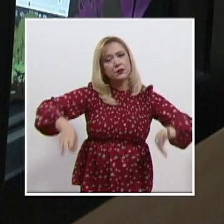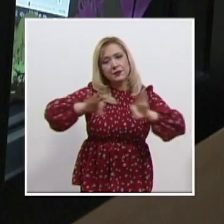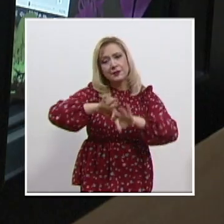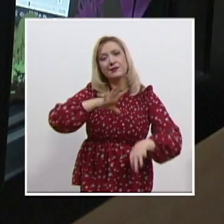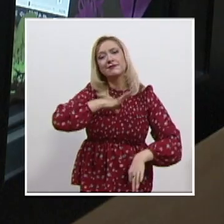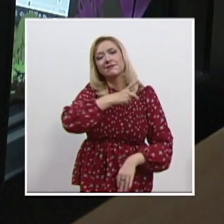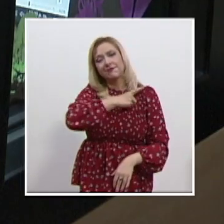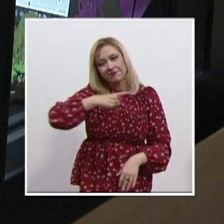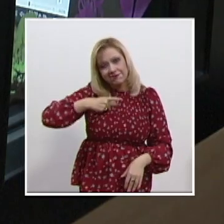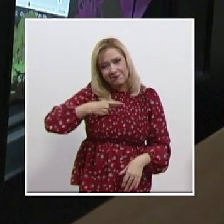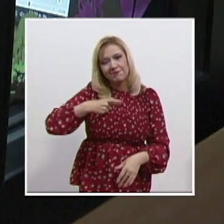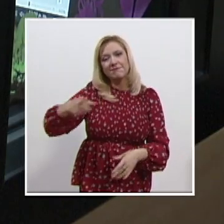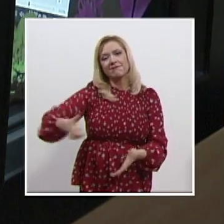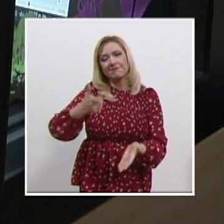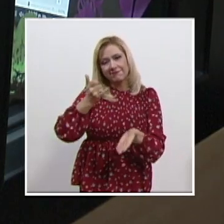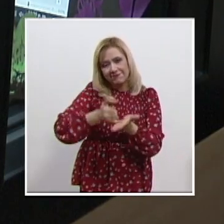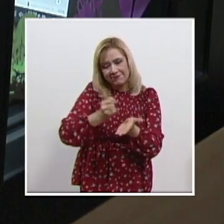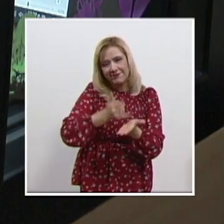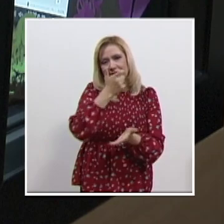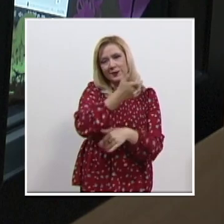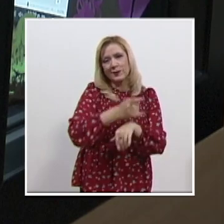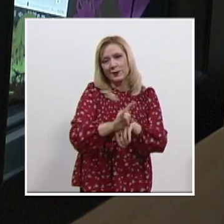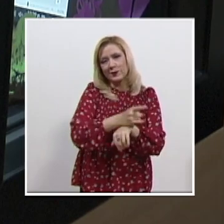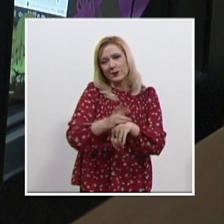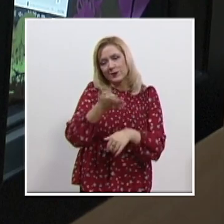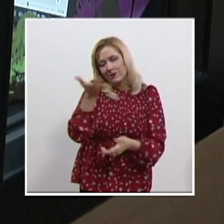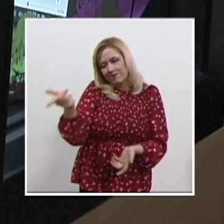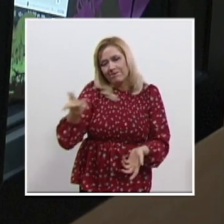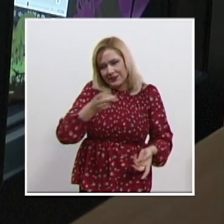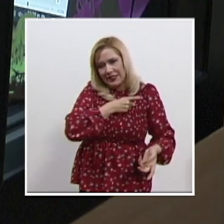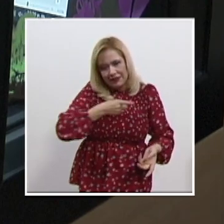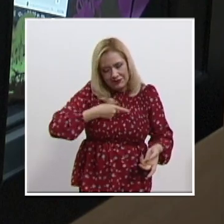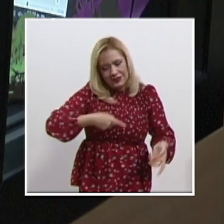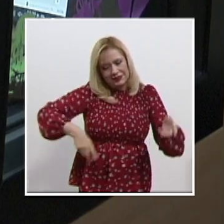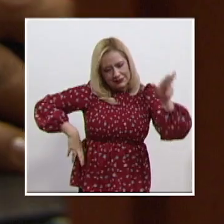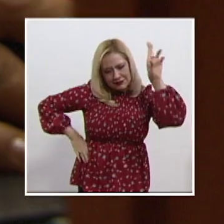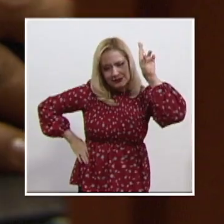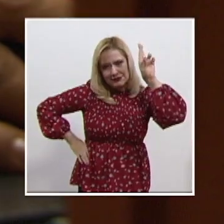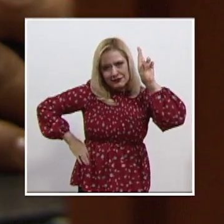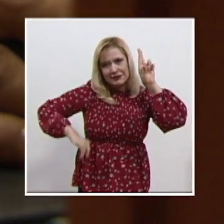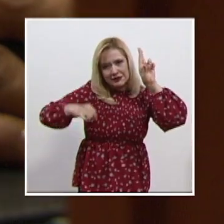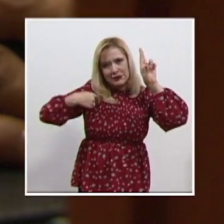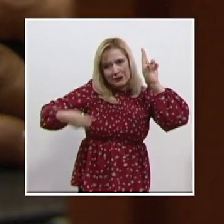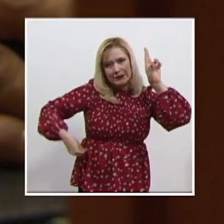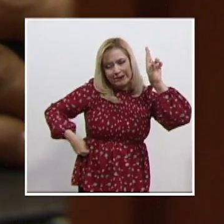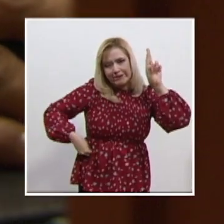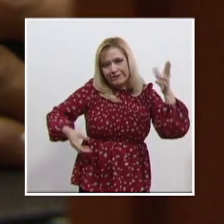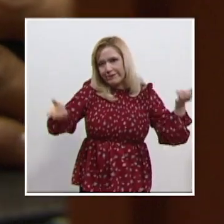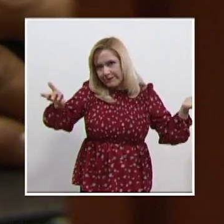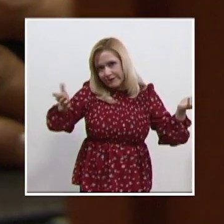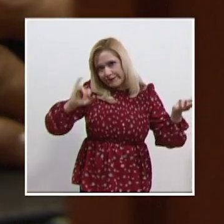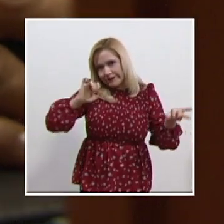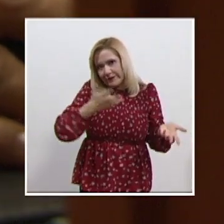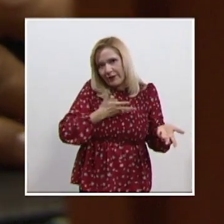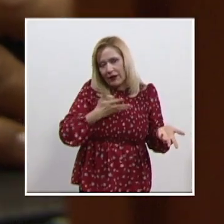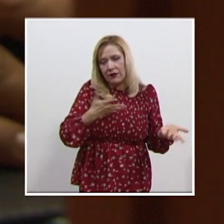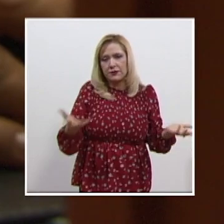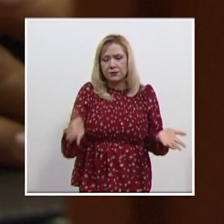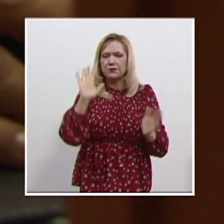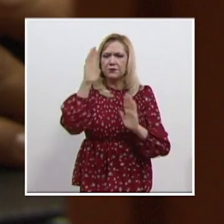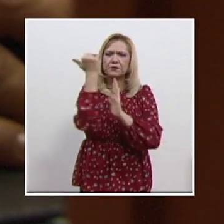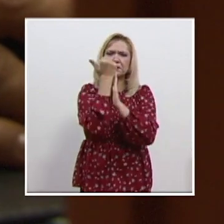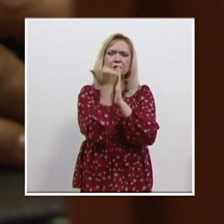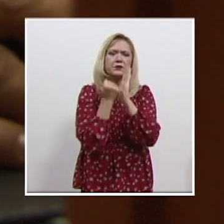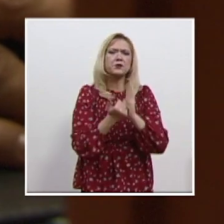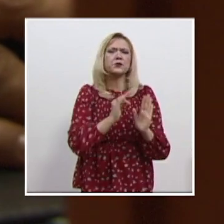el contribuyente reconozca su existencia. La sala indicó que no es necesario que el artículo prevea un catálogo de supuestos que